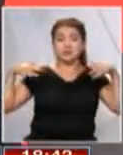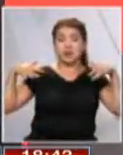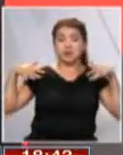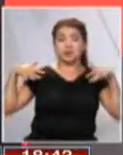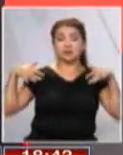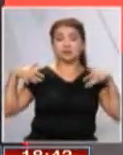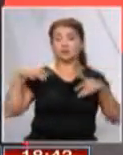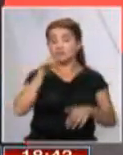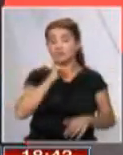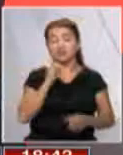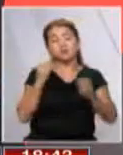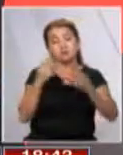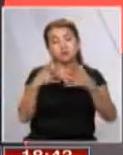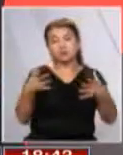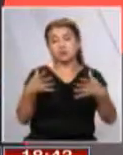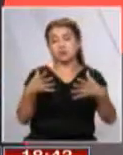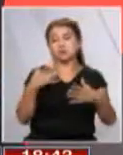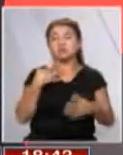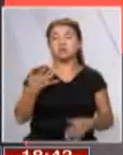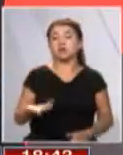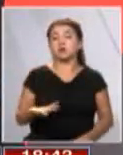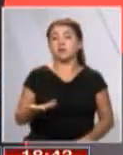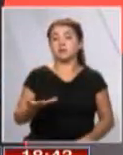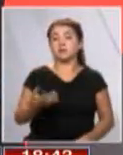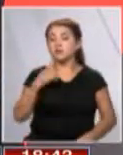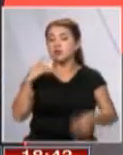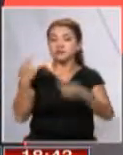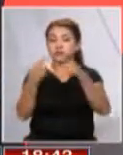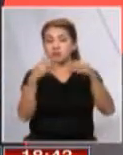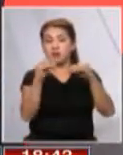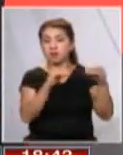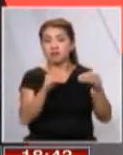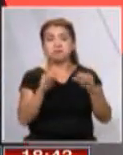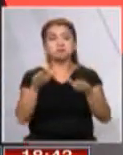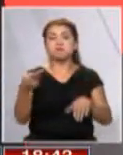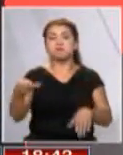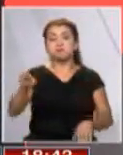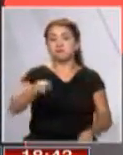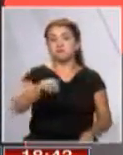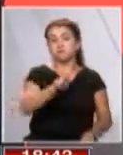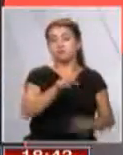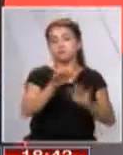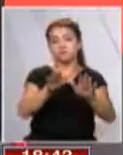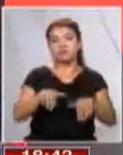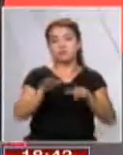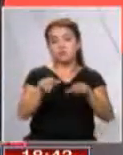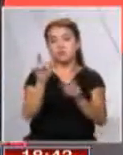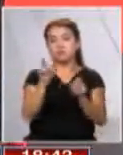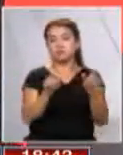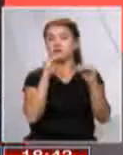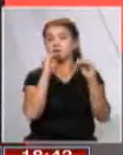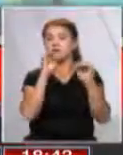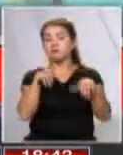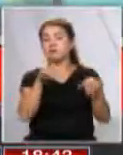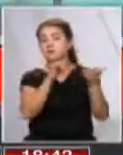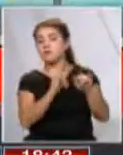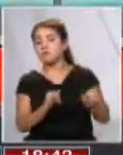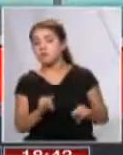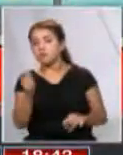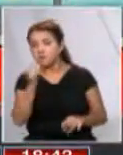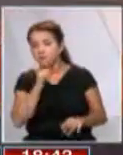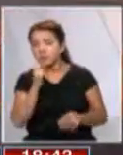corto fresca se queda corto porque finalmente los que debaten los que opinan son los mismos y son los mismos los que opinan de una forma